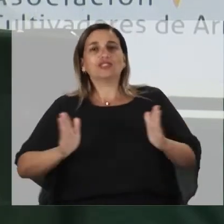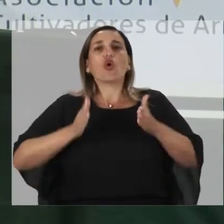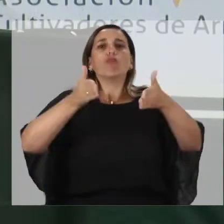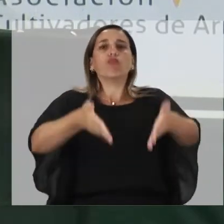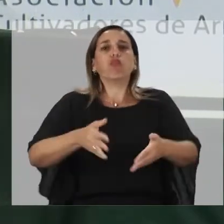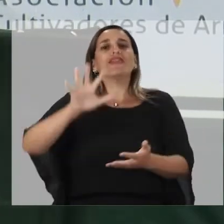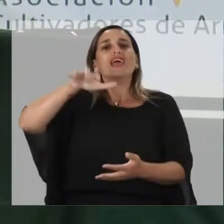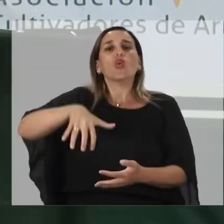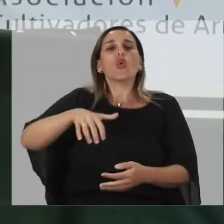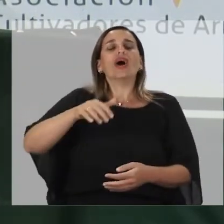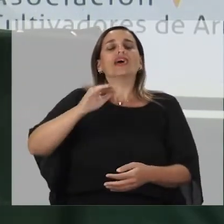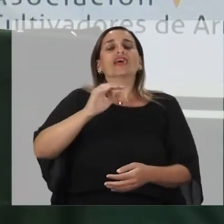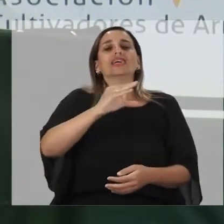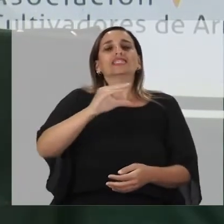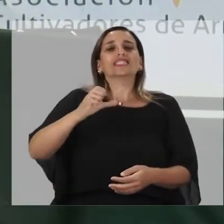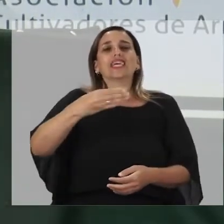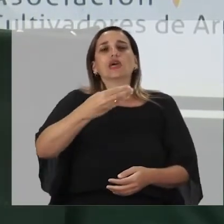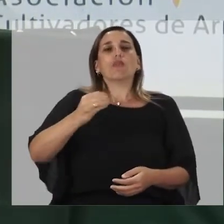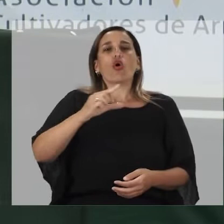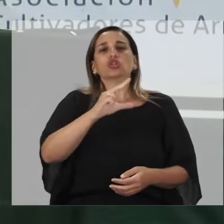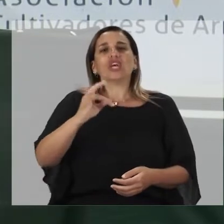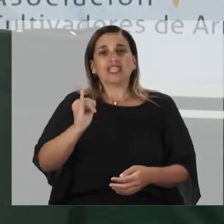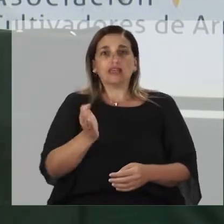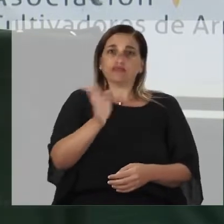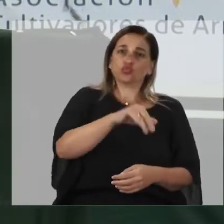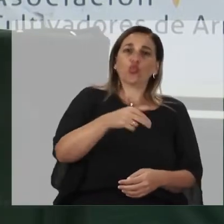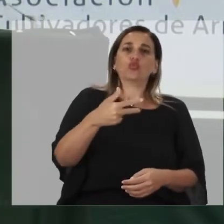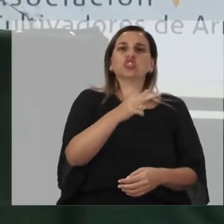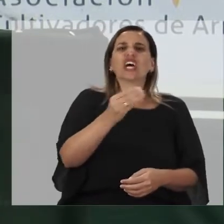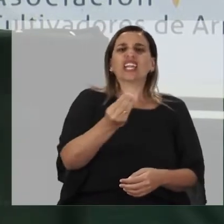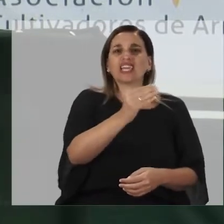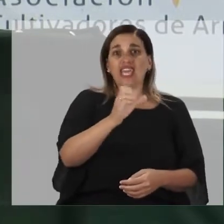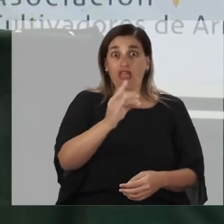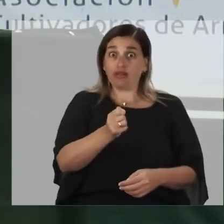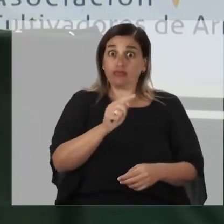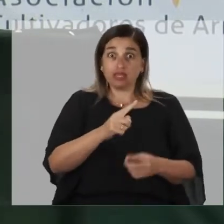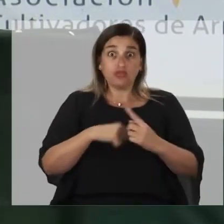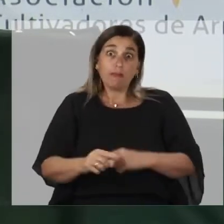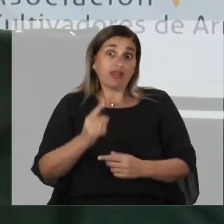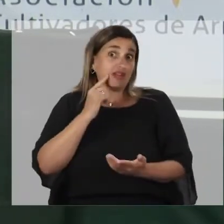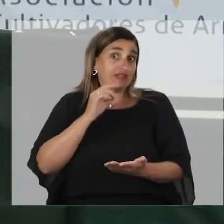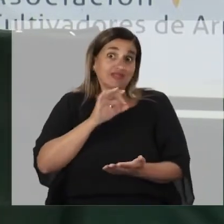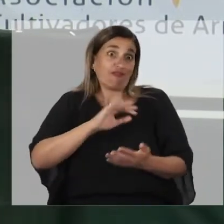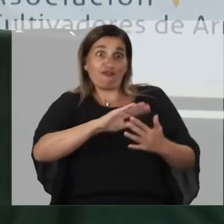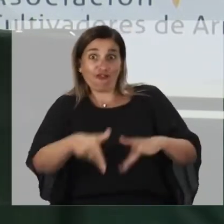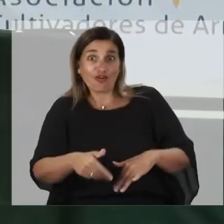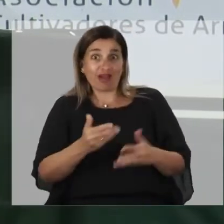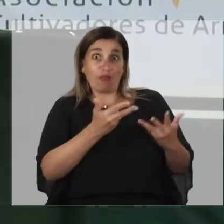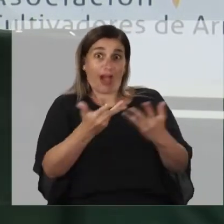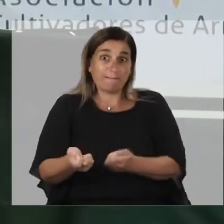contentos con el inicio del puente Cebollachí-Charqueada, que es parte de todo el